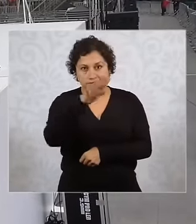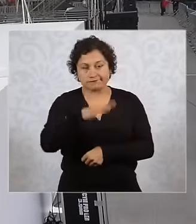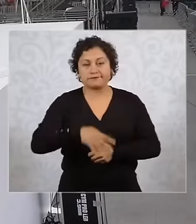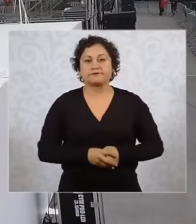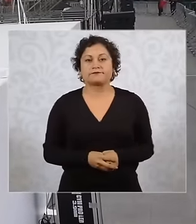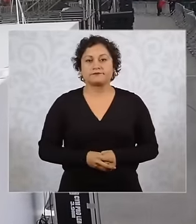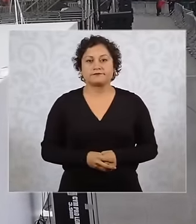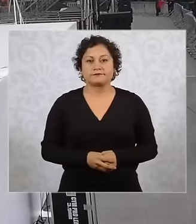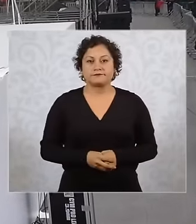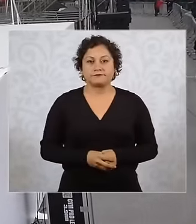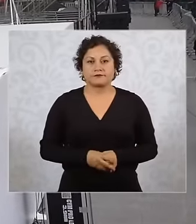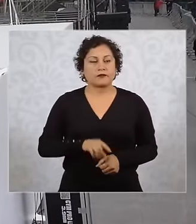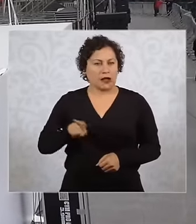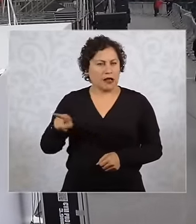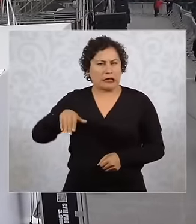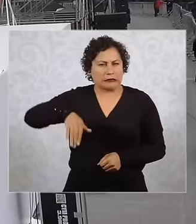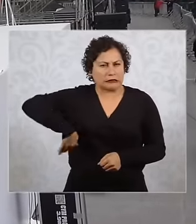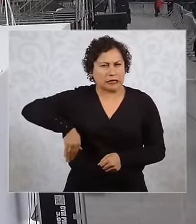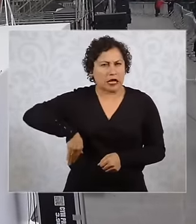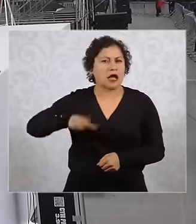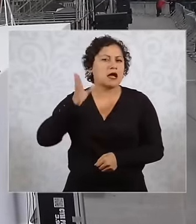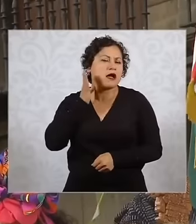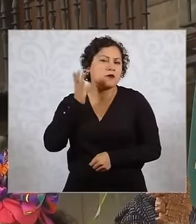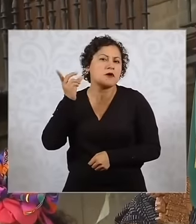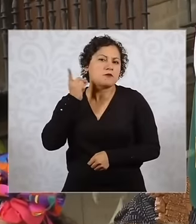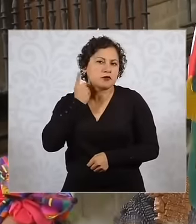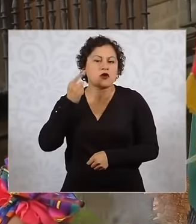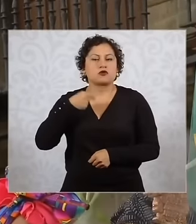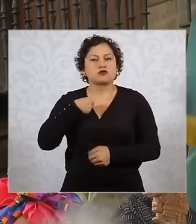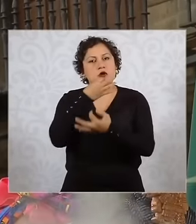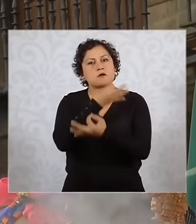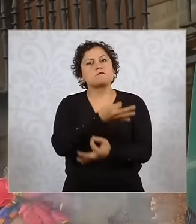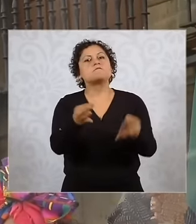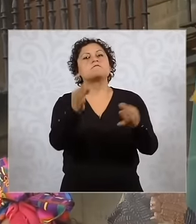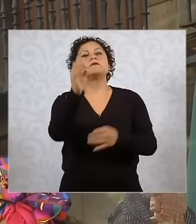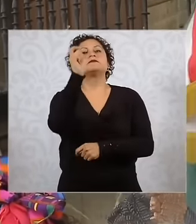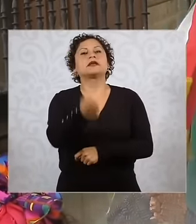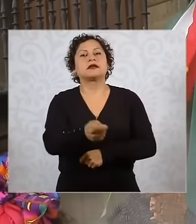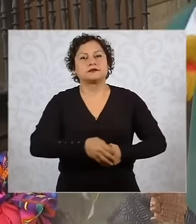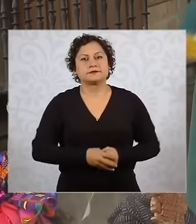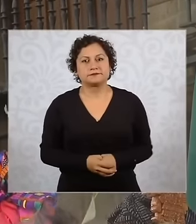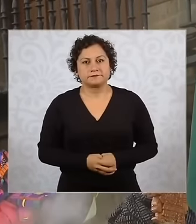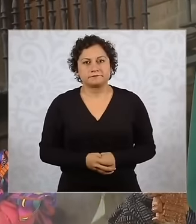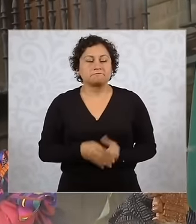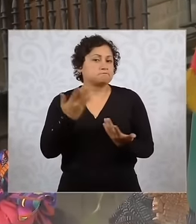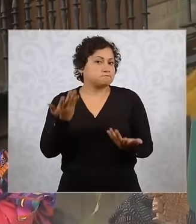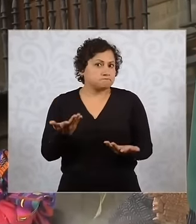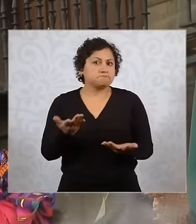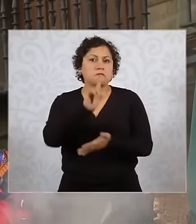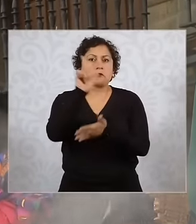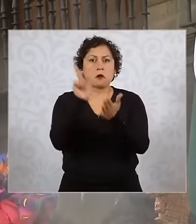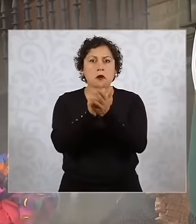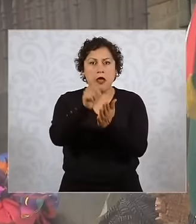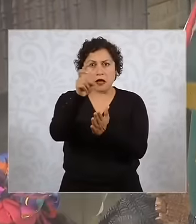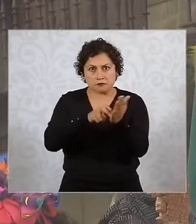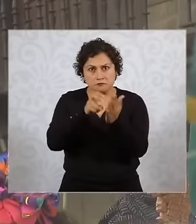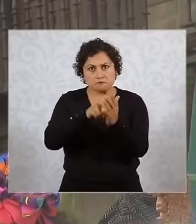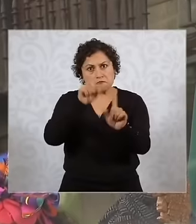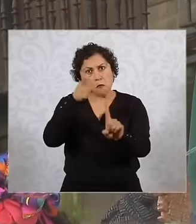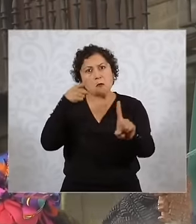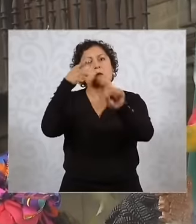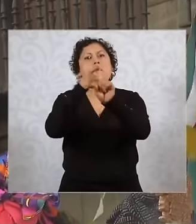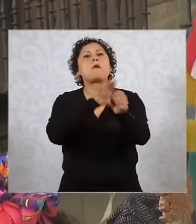Como lo dije en el Congreso, lo que queremos es más independencia y autonomía del Poder